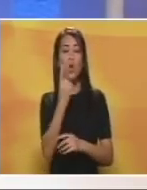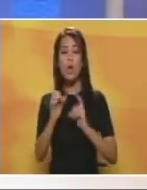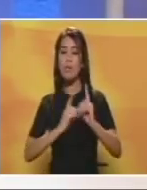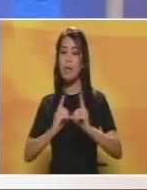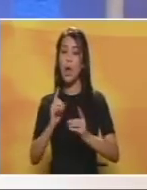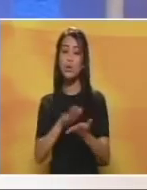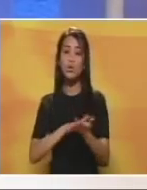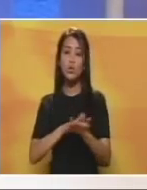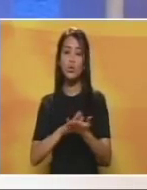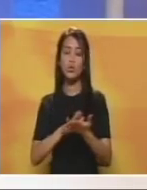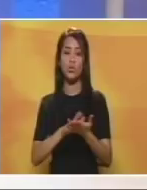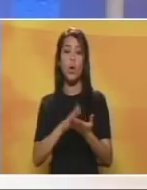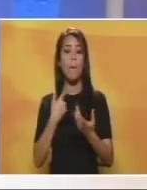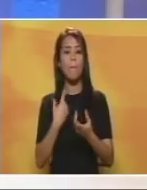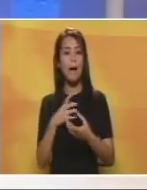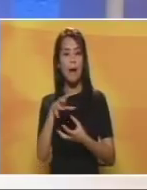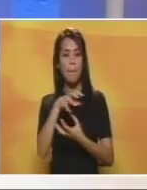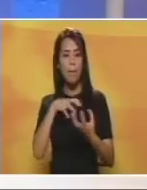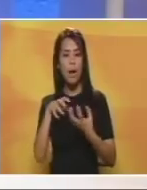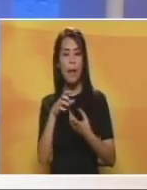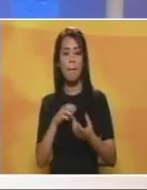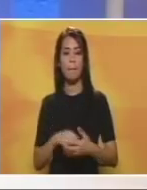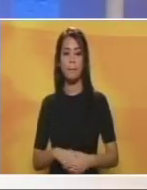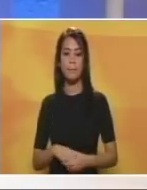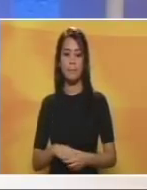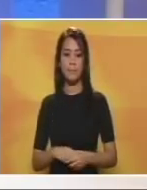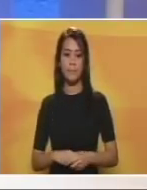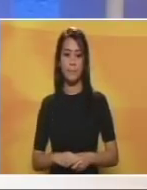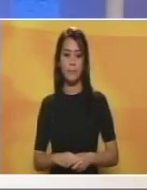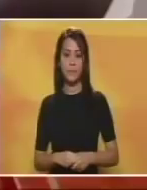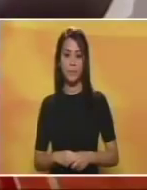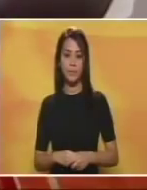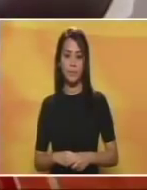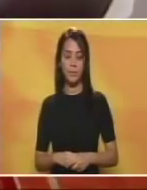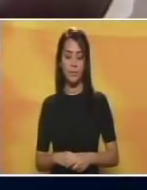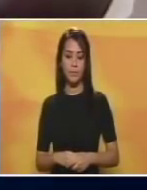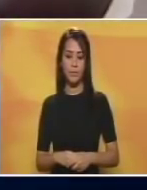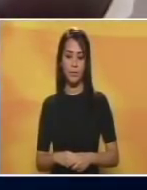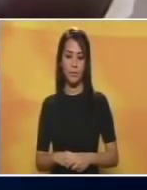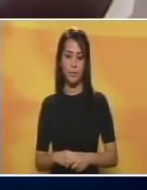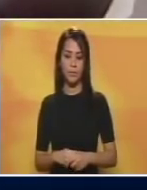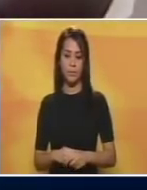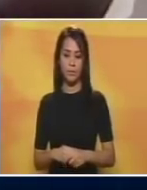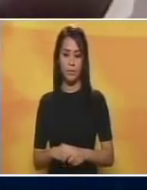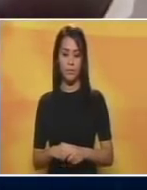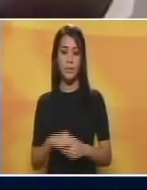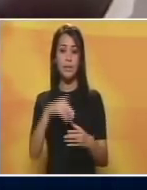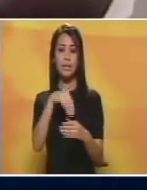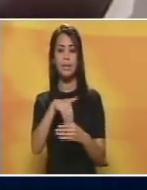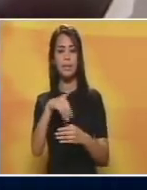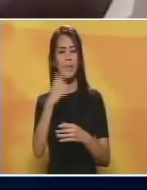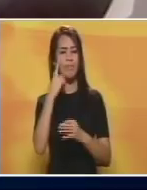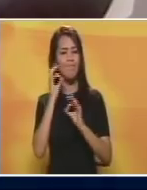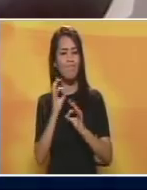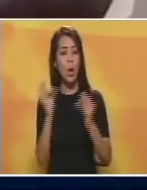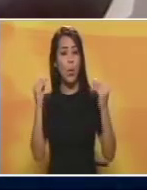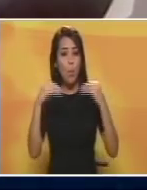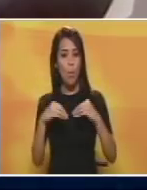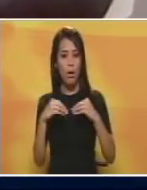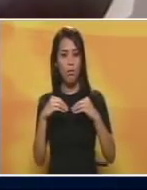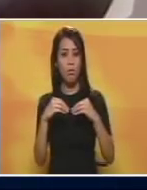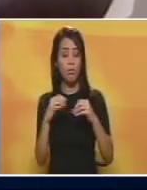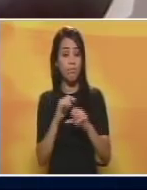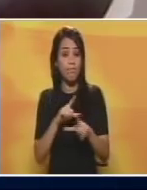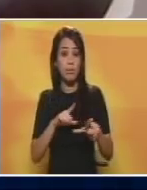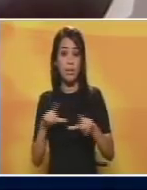la solución para salir de la crisis por la que atraviesa Venezuela. Yo llegué en la convicción de que el acuerdo estaba prácticamente